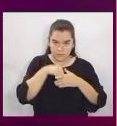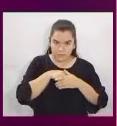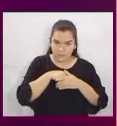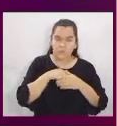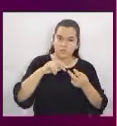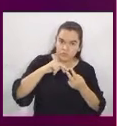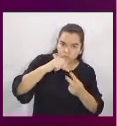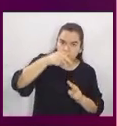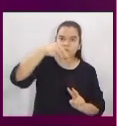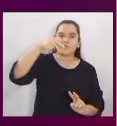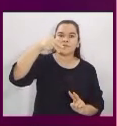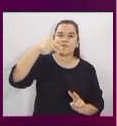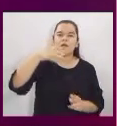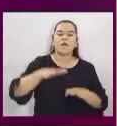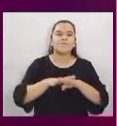no tienen